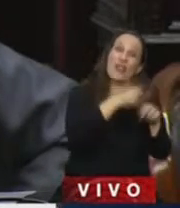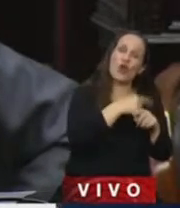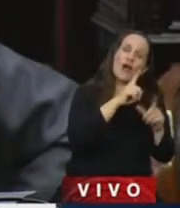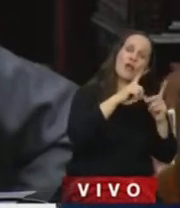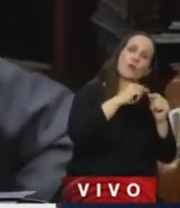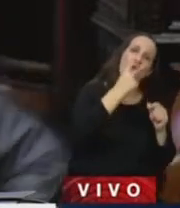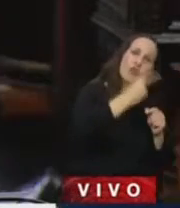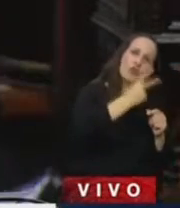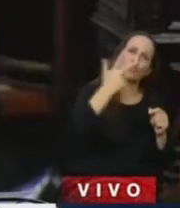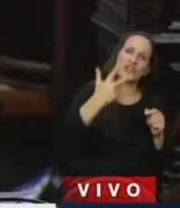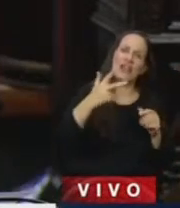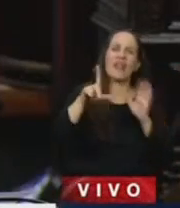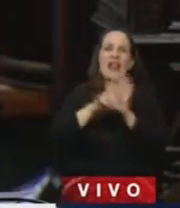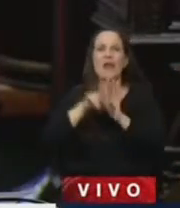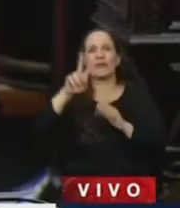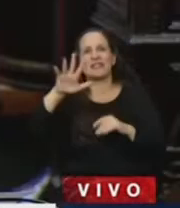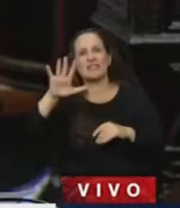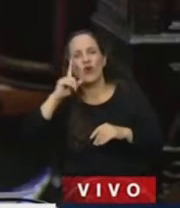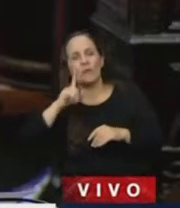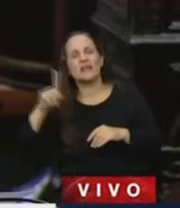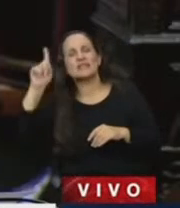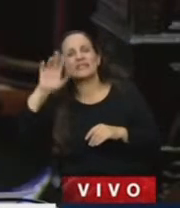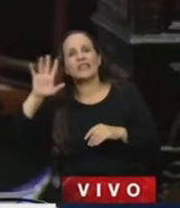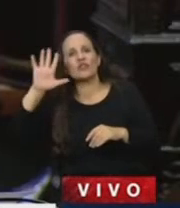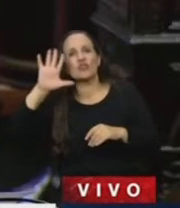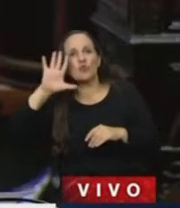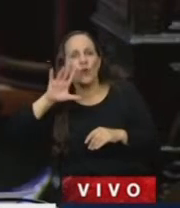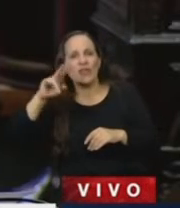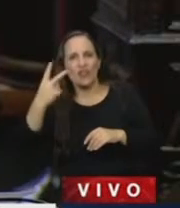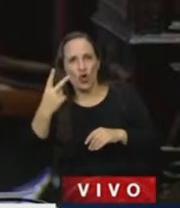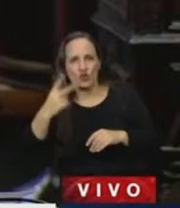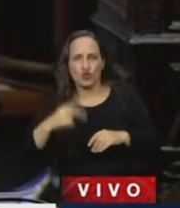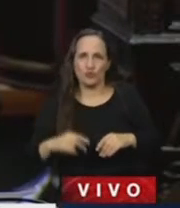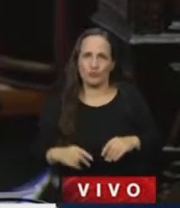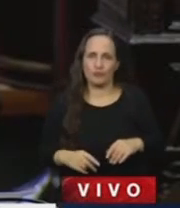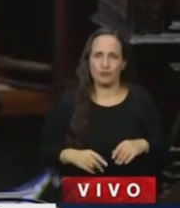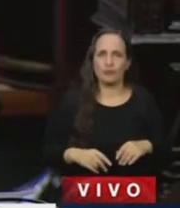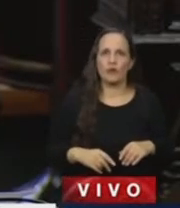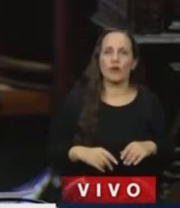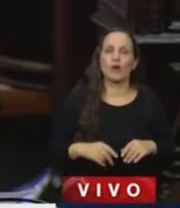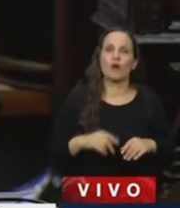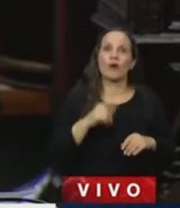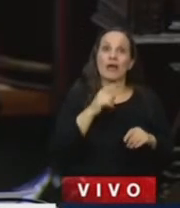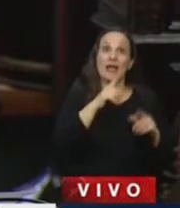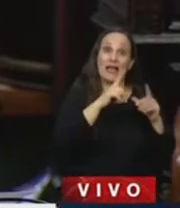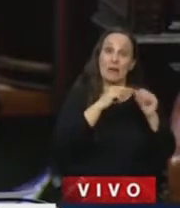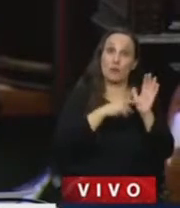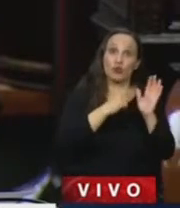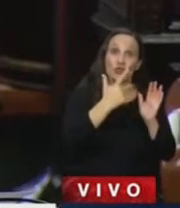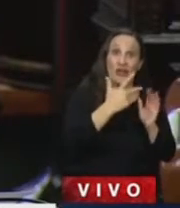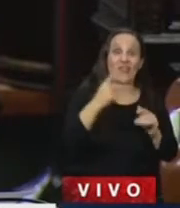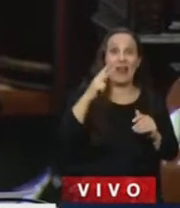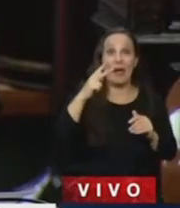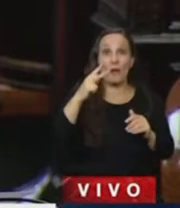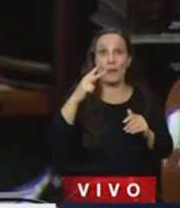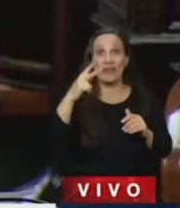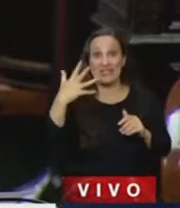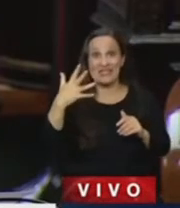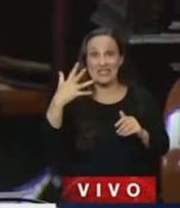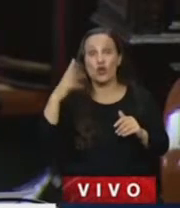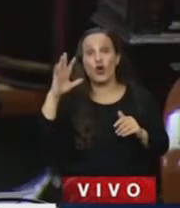insinuó, dijo Manuel, y es la palabra correcta. Hoy Kicillof casi en una